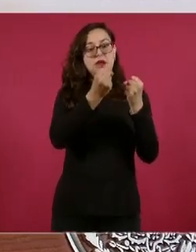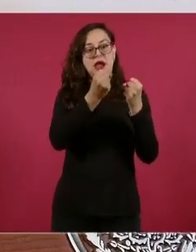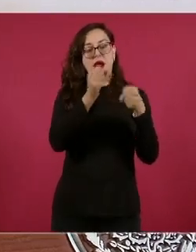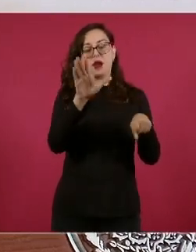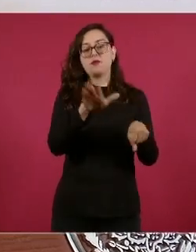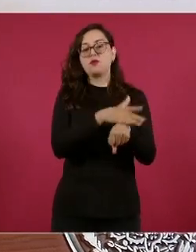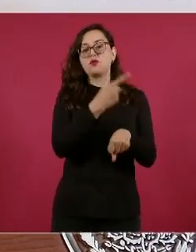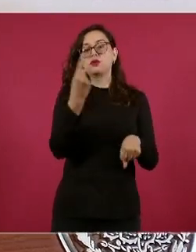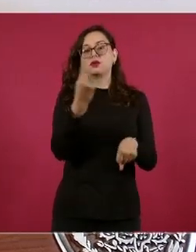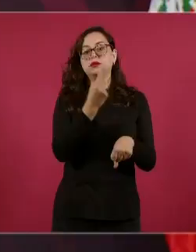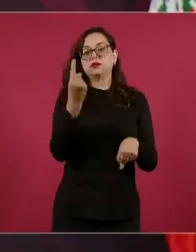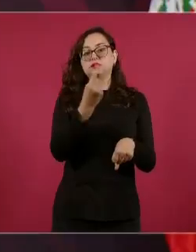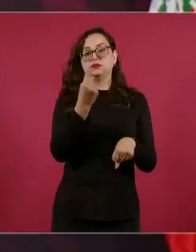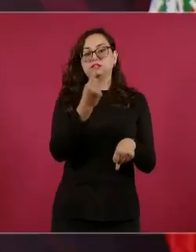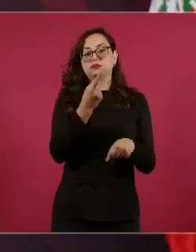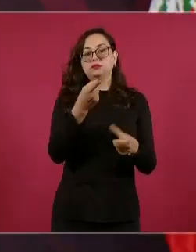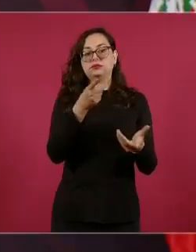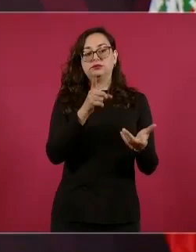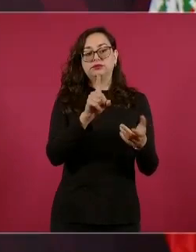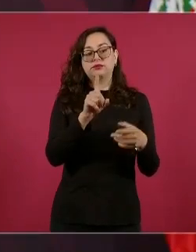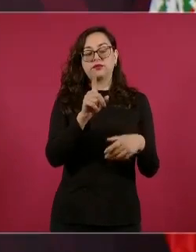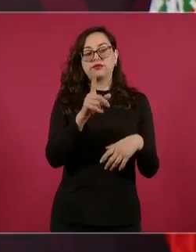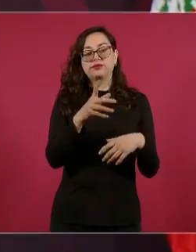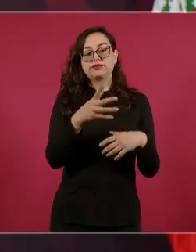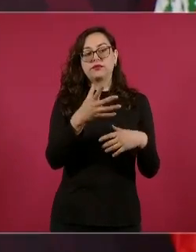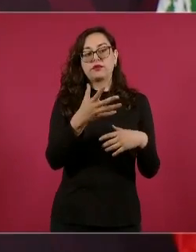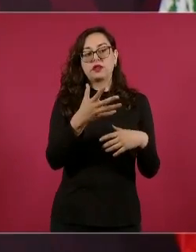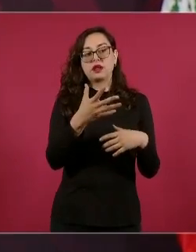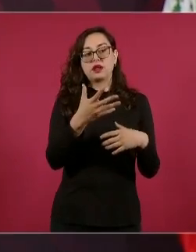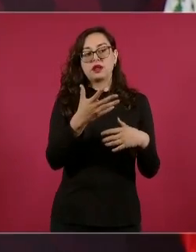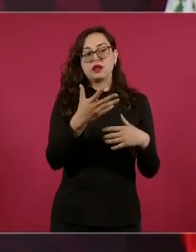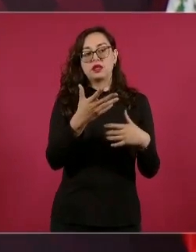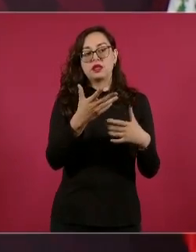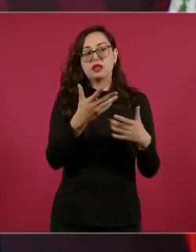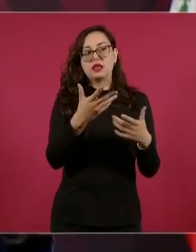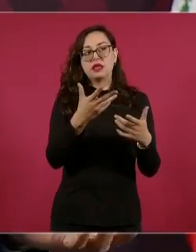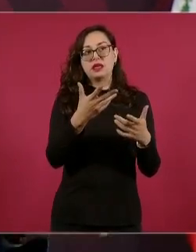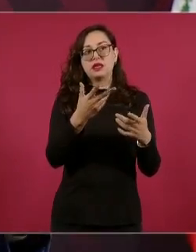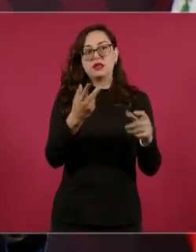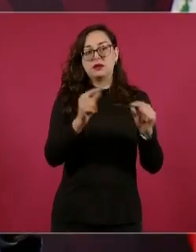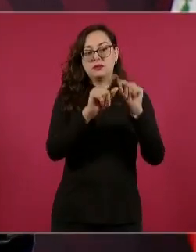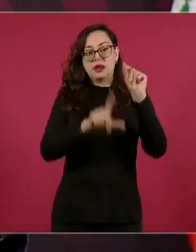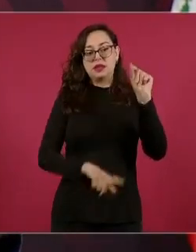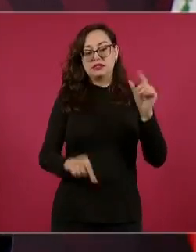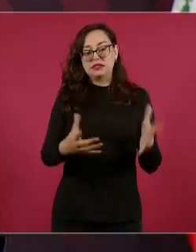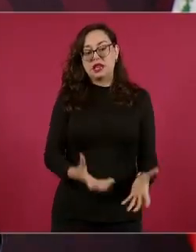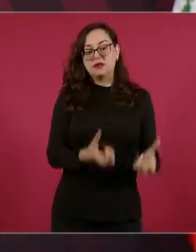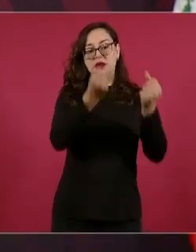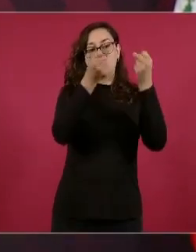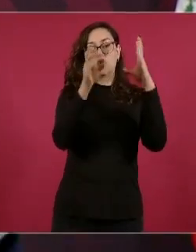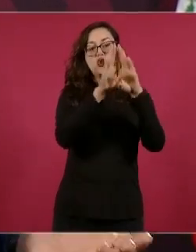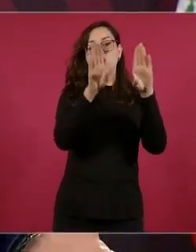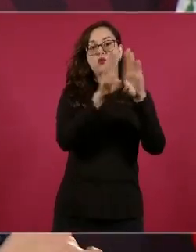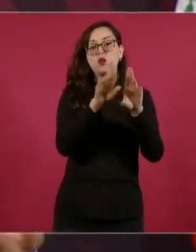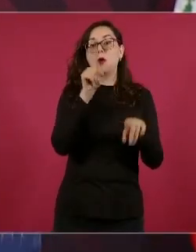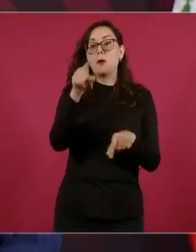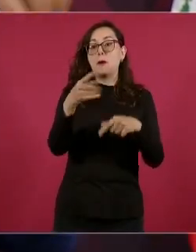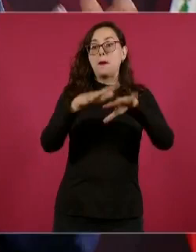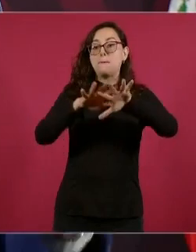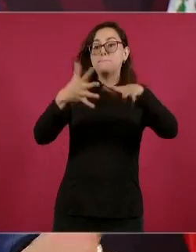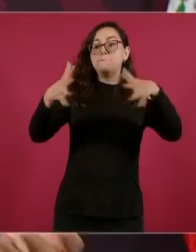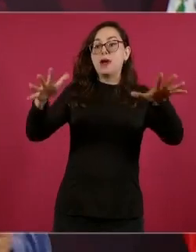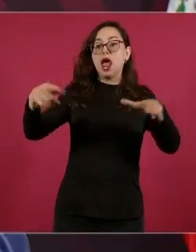tesoro en las aguas profundas, pero que no lo podíamos sacar porque